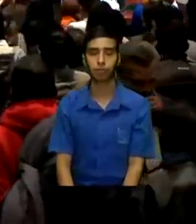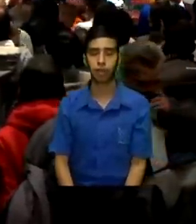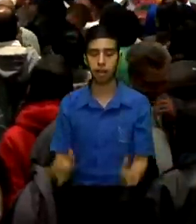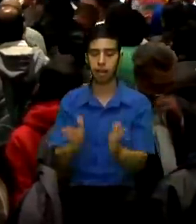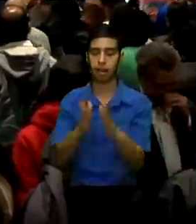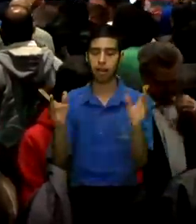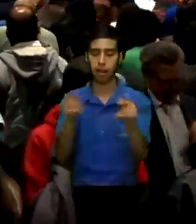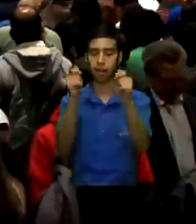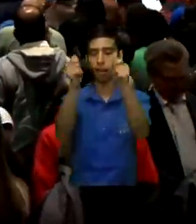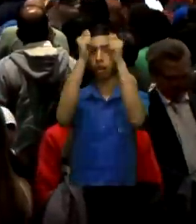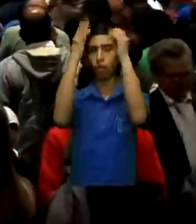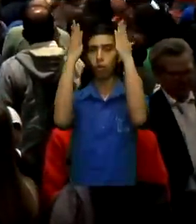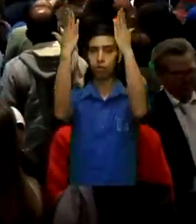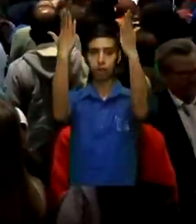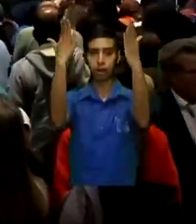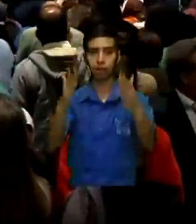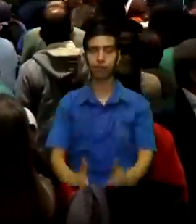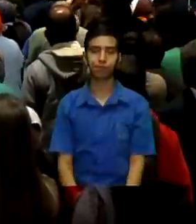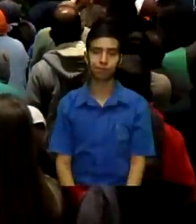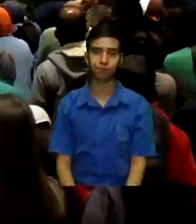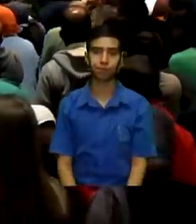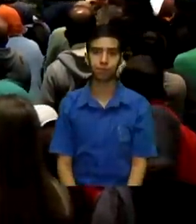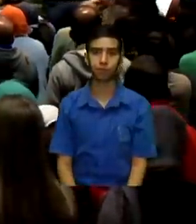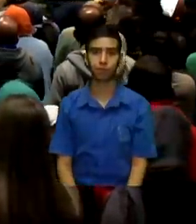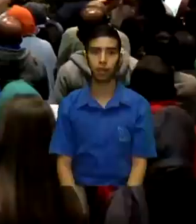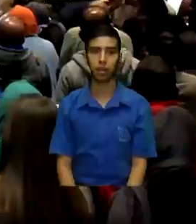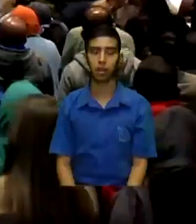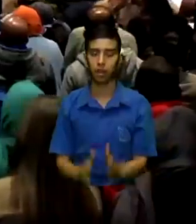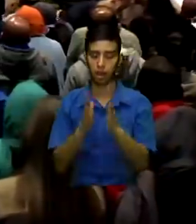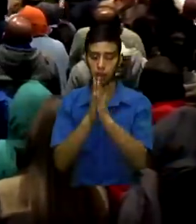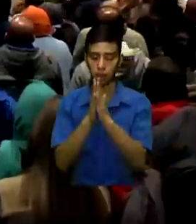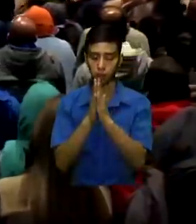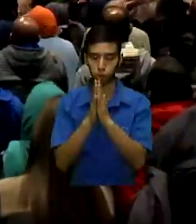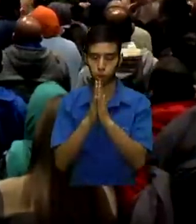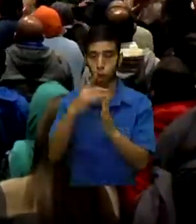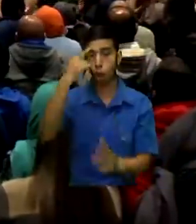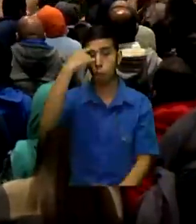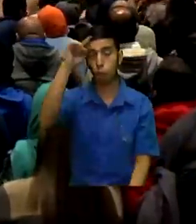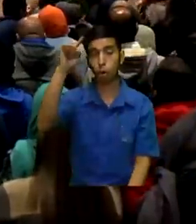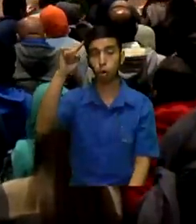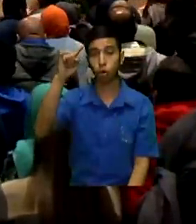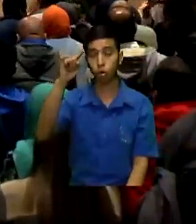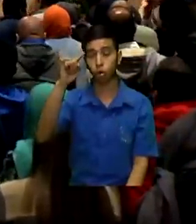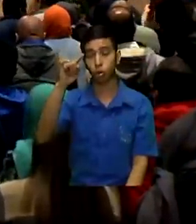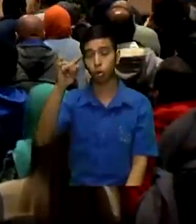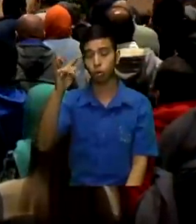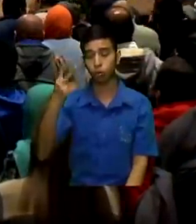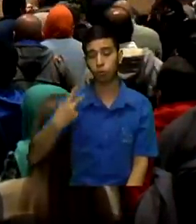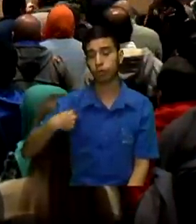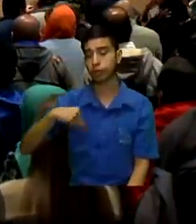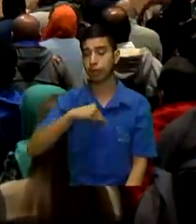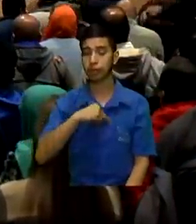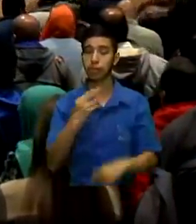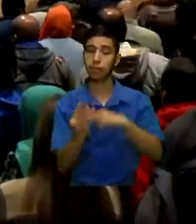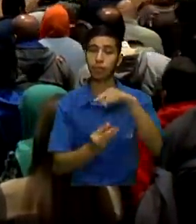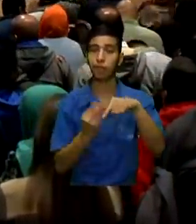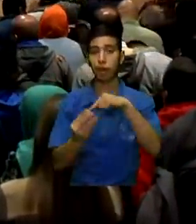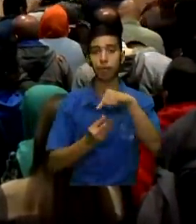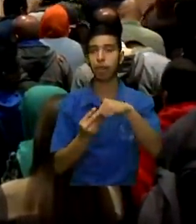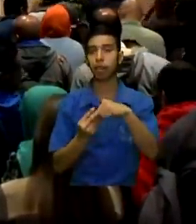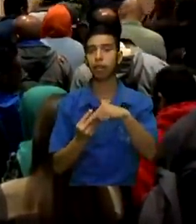Aleluya. Vamos a orar por nuestras familias, por nosotros mismos y por nuestras